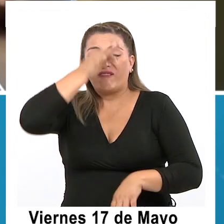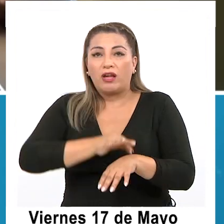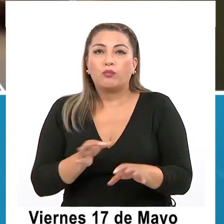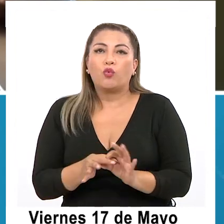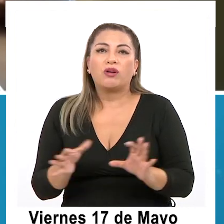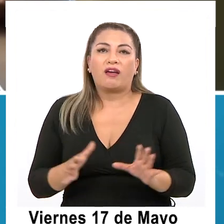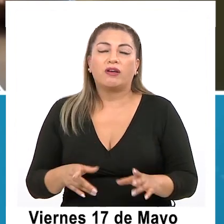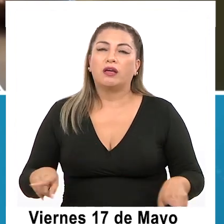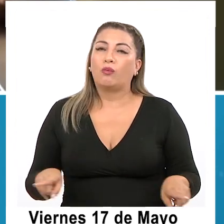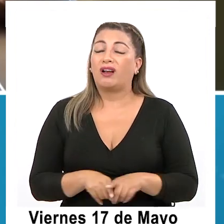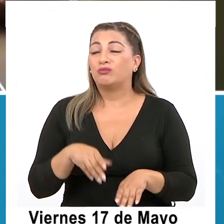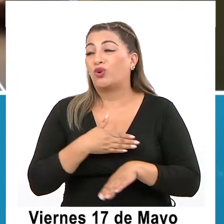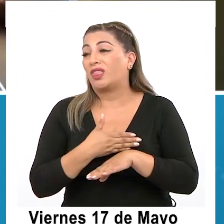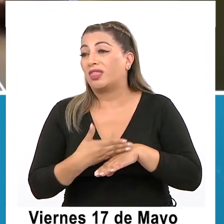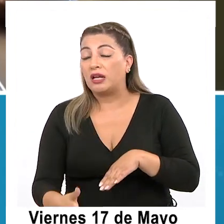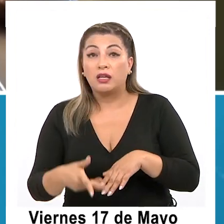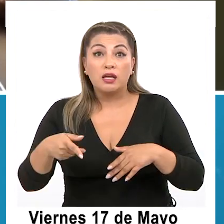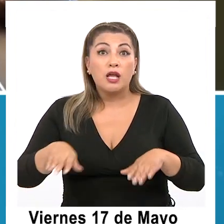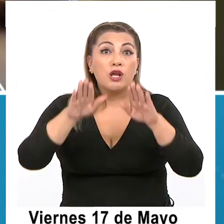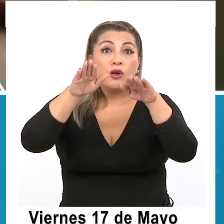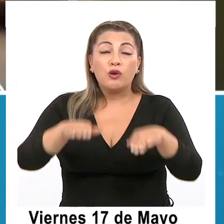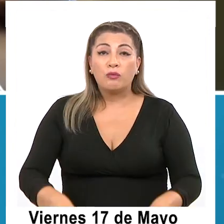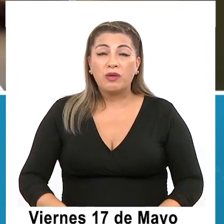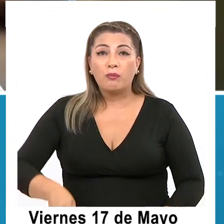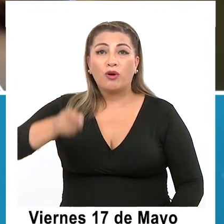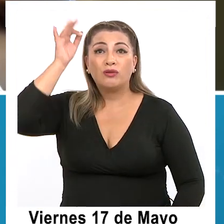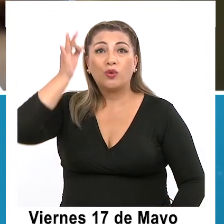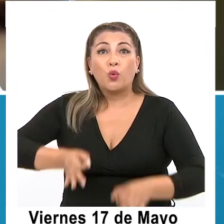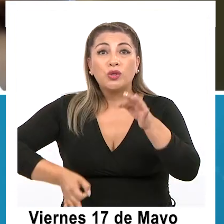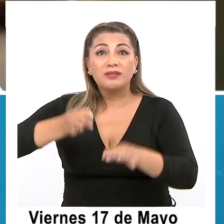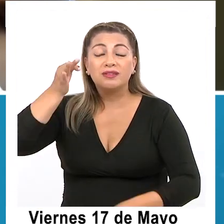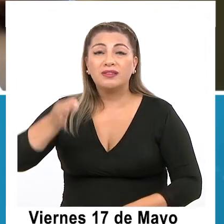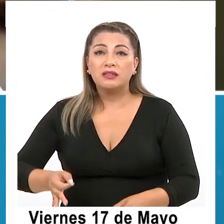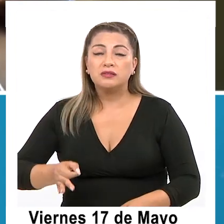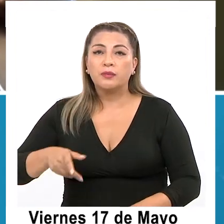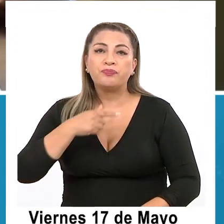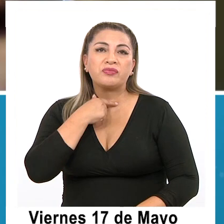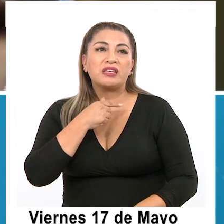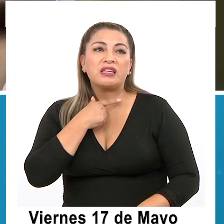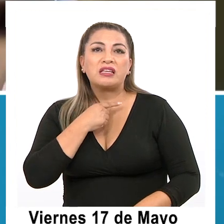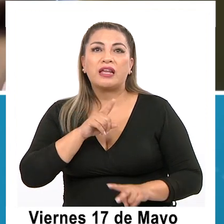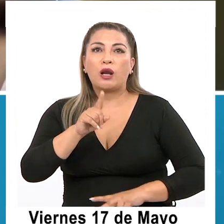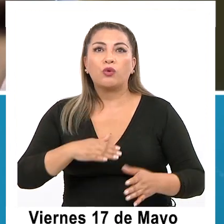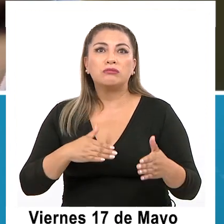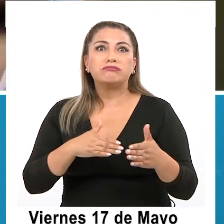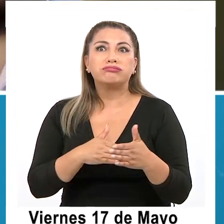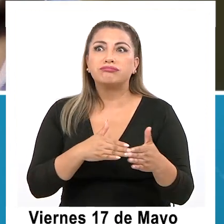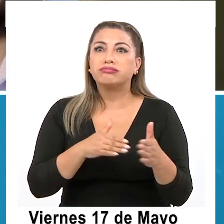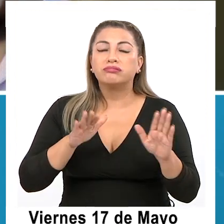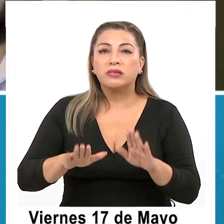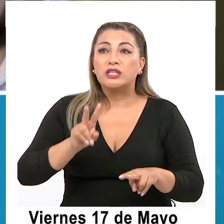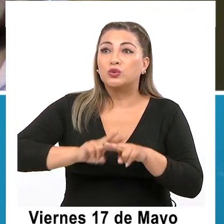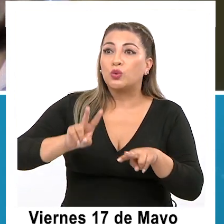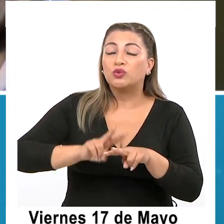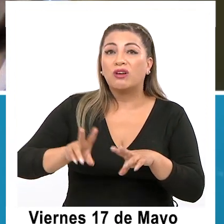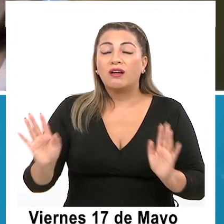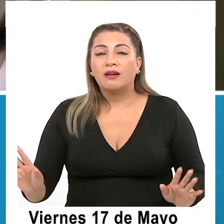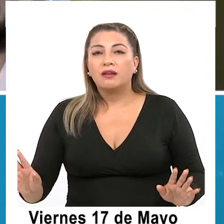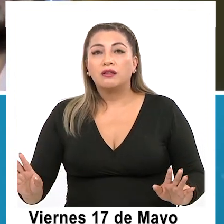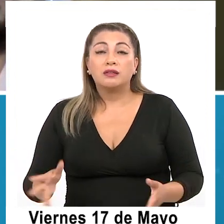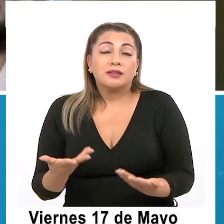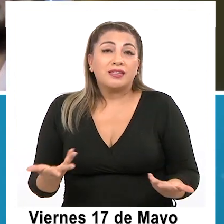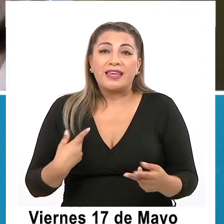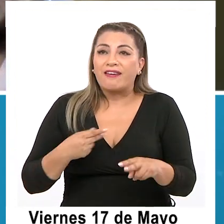ya es demasiado tarde. De alguna manera lo que pasó con la Corte Suprema fue aquello, que trataron de ponerle el cascabel al gato, trataron de resolver el problema y